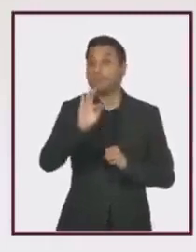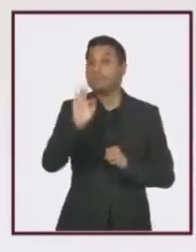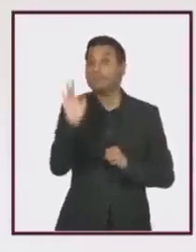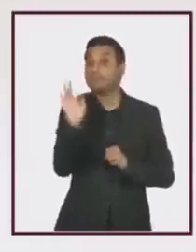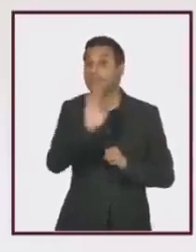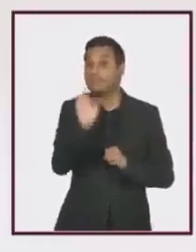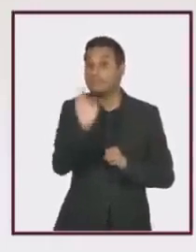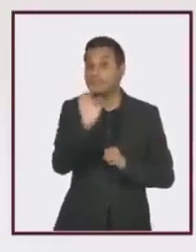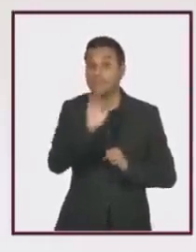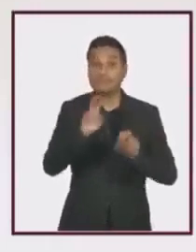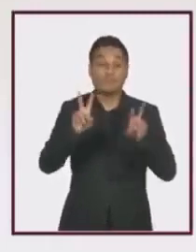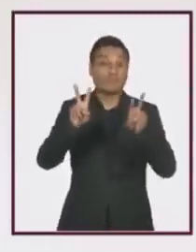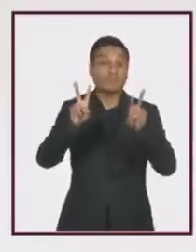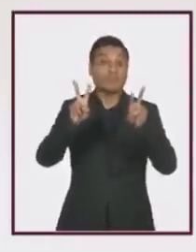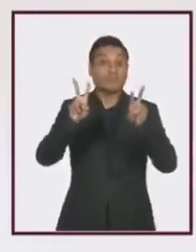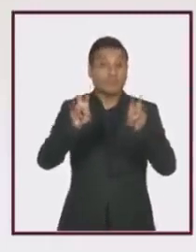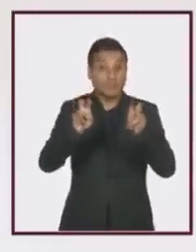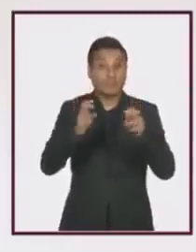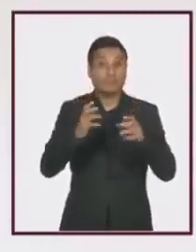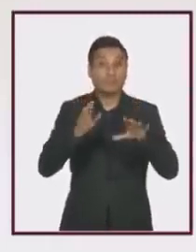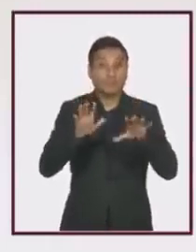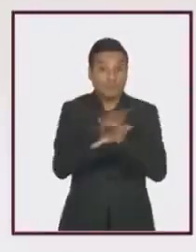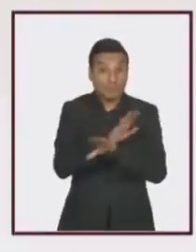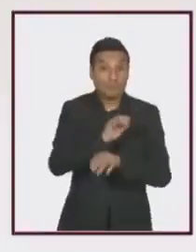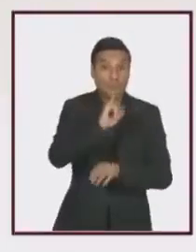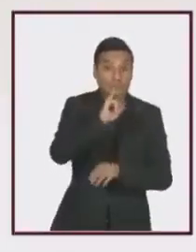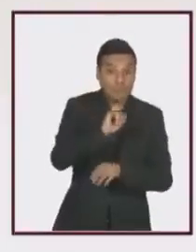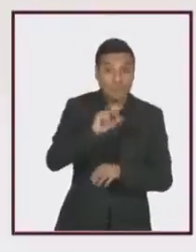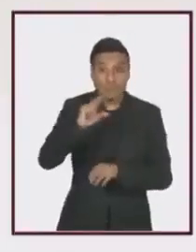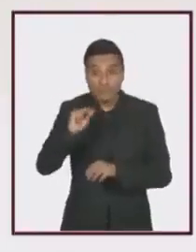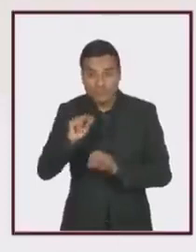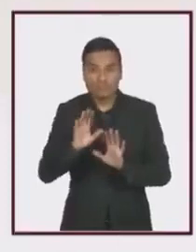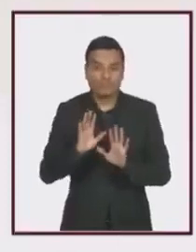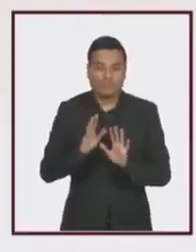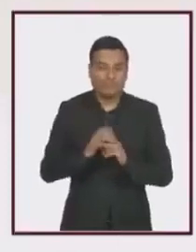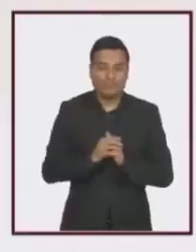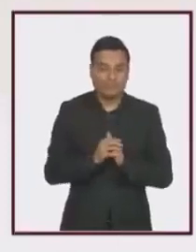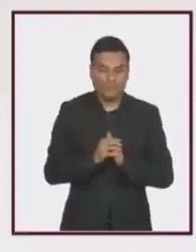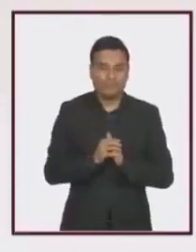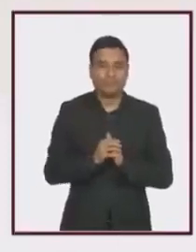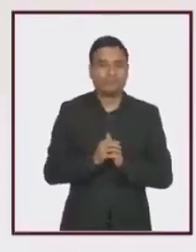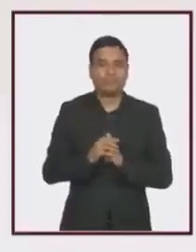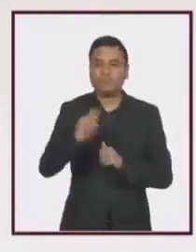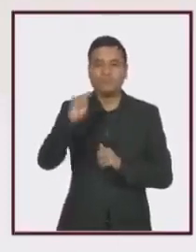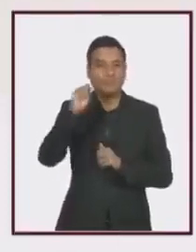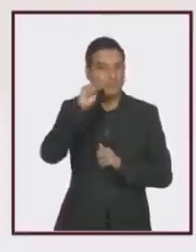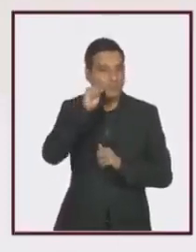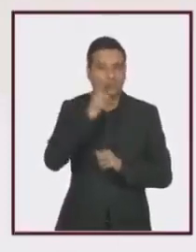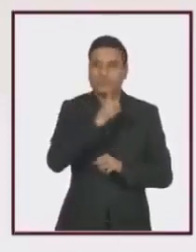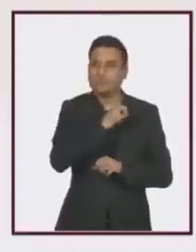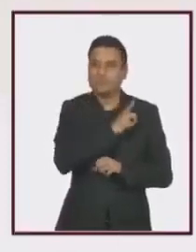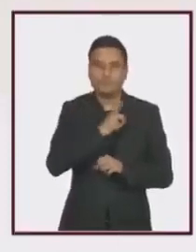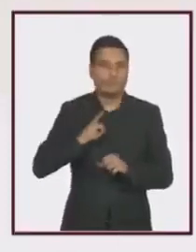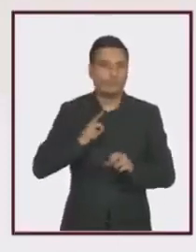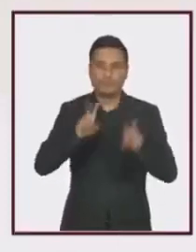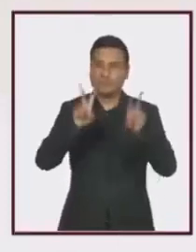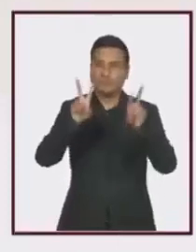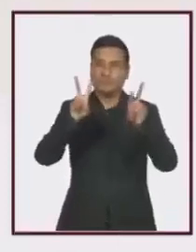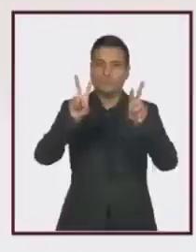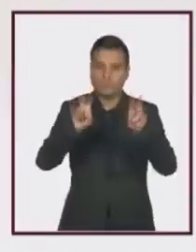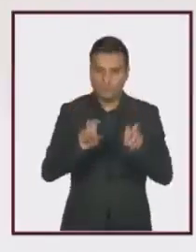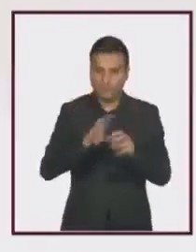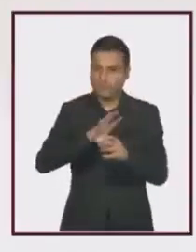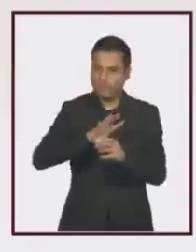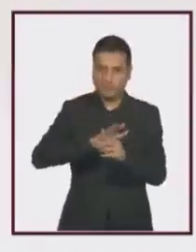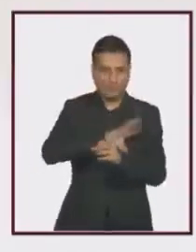contextualizan y los que sí se contextualizan, deberemos de atender todos los contenidos del programa